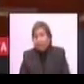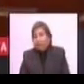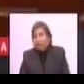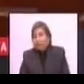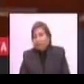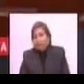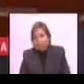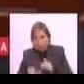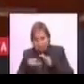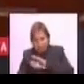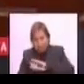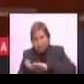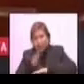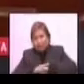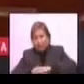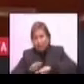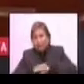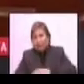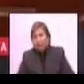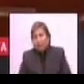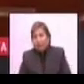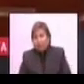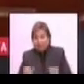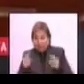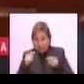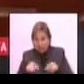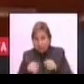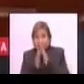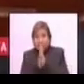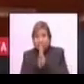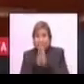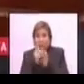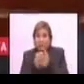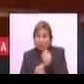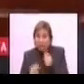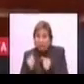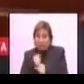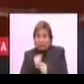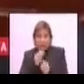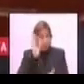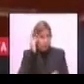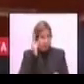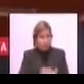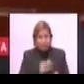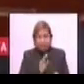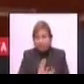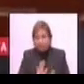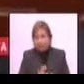Un acto de corrupción, presidente. Y vino aquí a solicitar una confianza que obviamente le fue denegada.